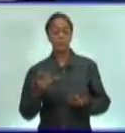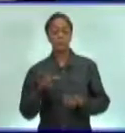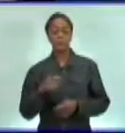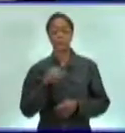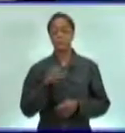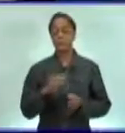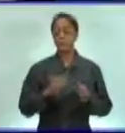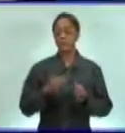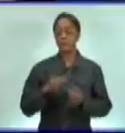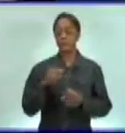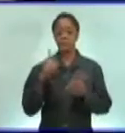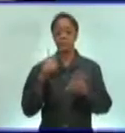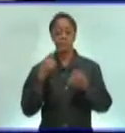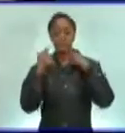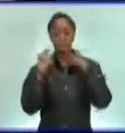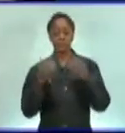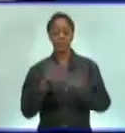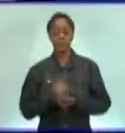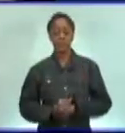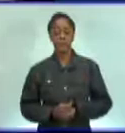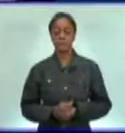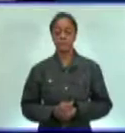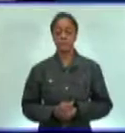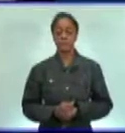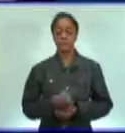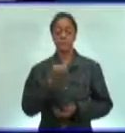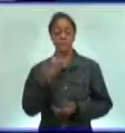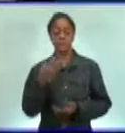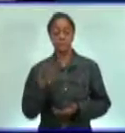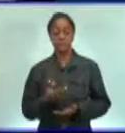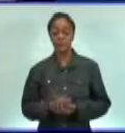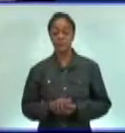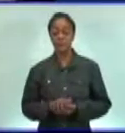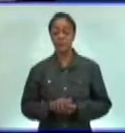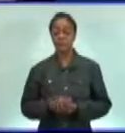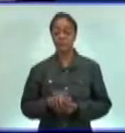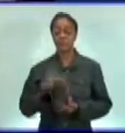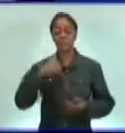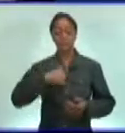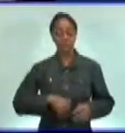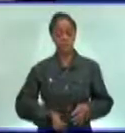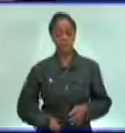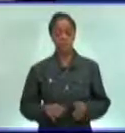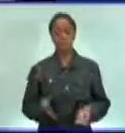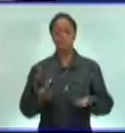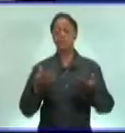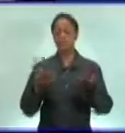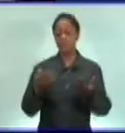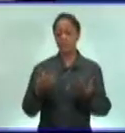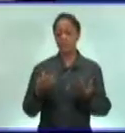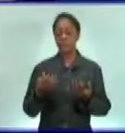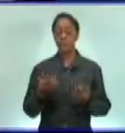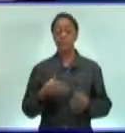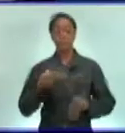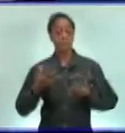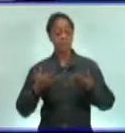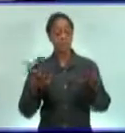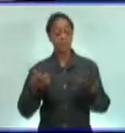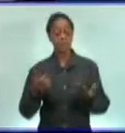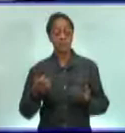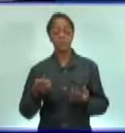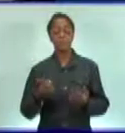estas funciones vitales? Por supuesto, nacen, crecen, se